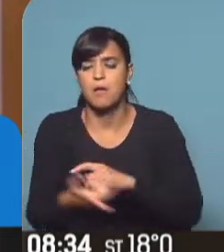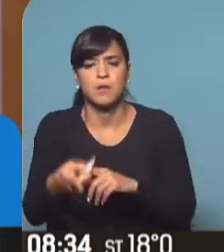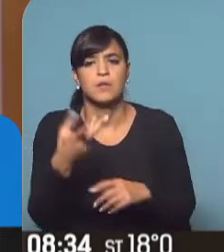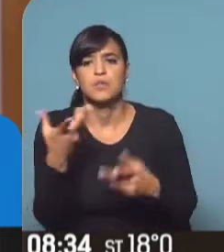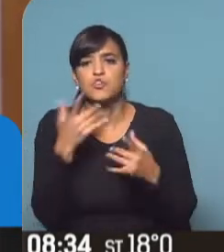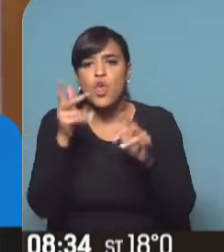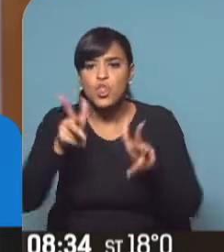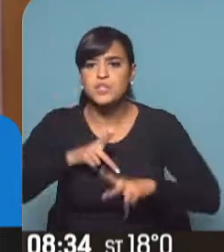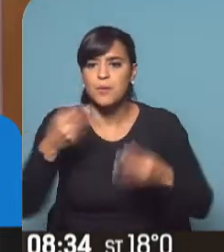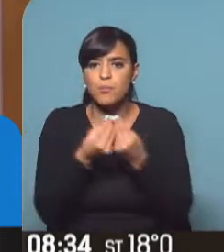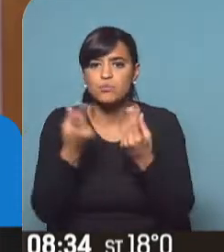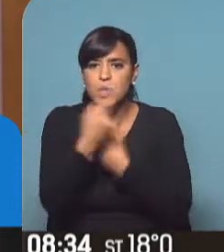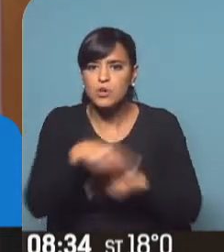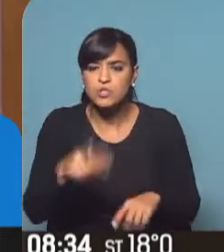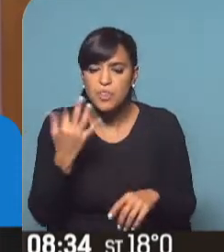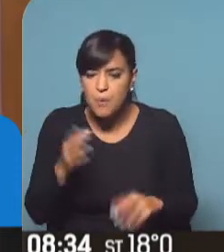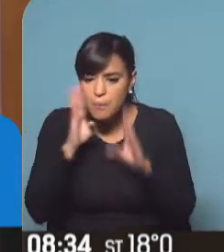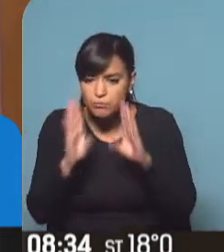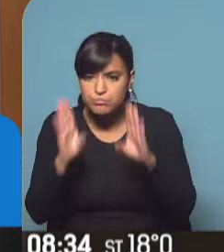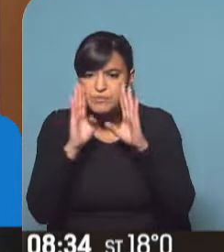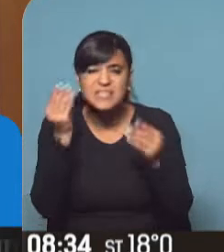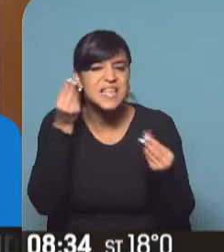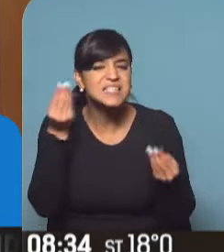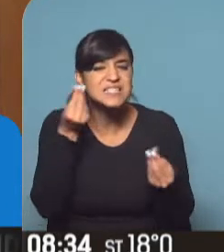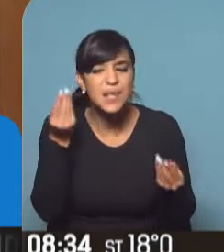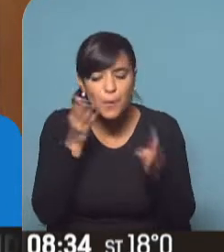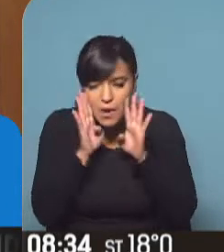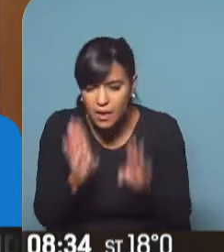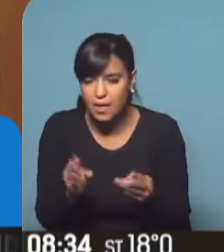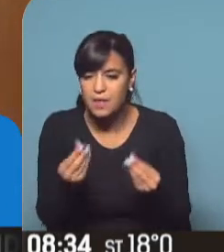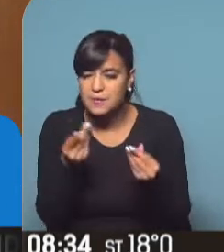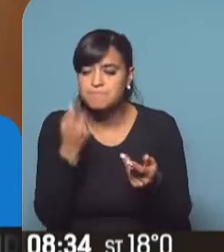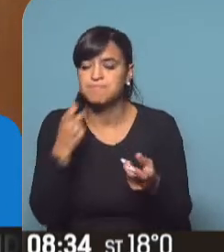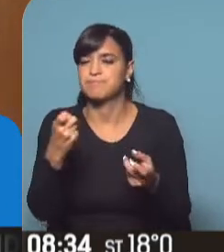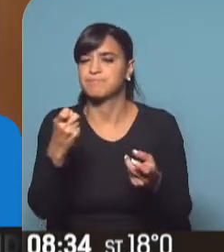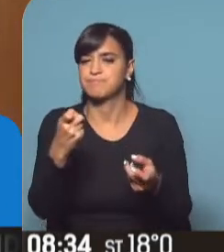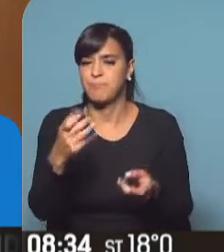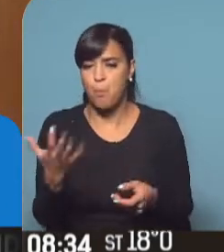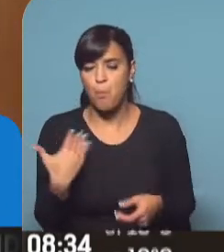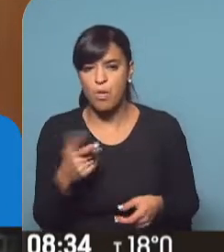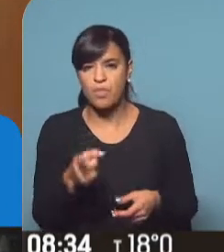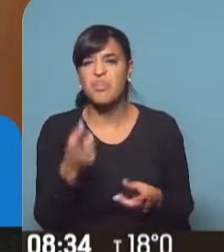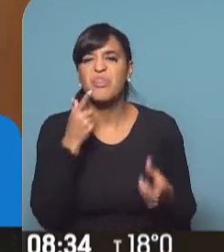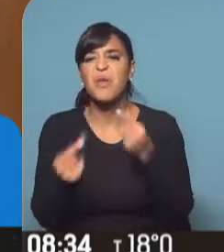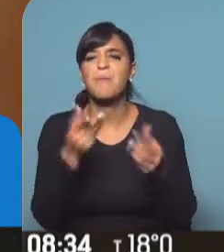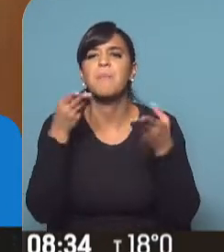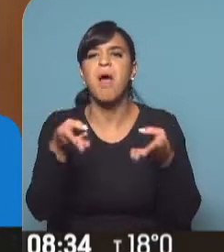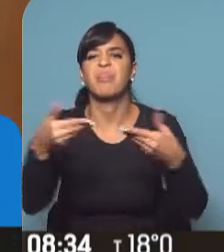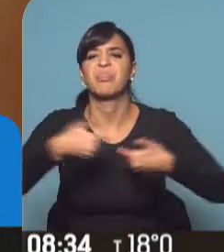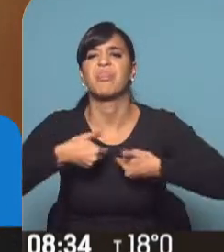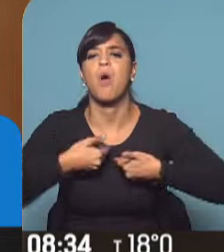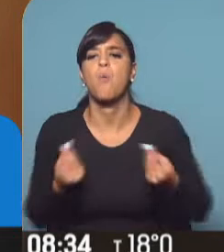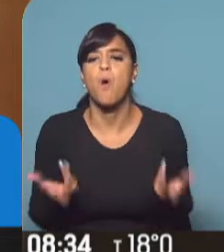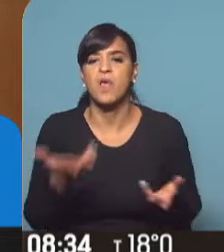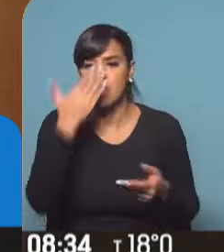y hay que tener un oído muy muy sensible para para poder percibir cuáles son las demandas y después cumplirlas a